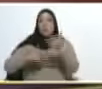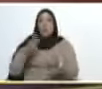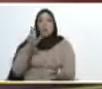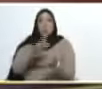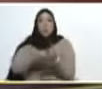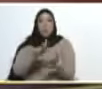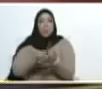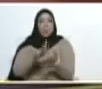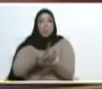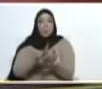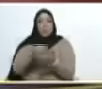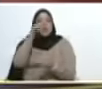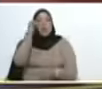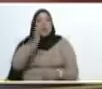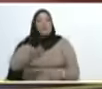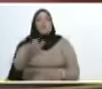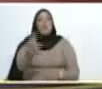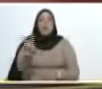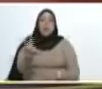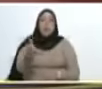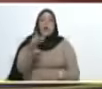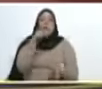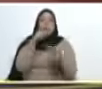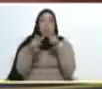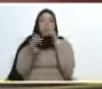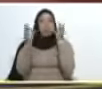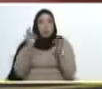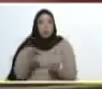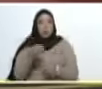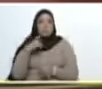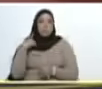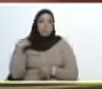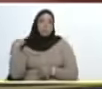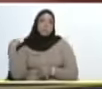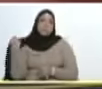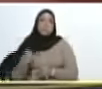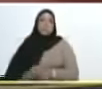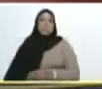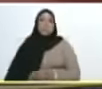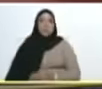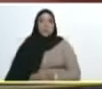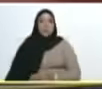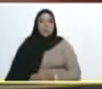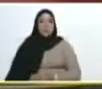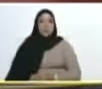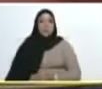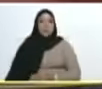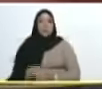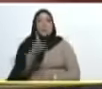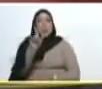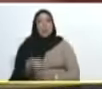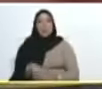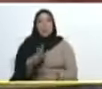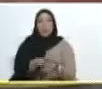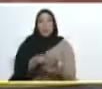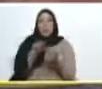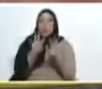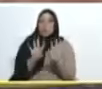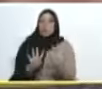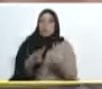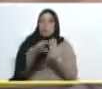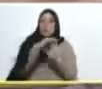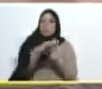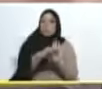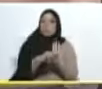aprobados por el pueblo en el referendo consultivo. Además de la aprobación de